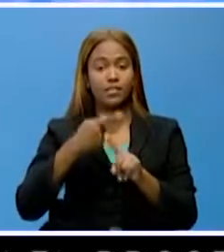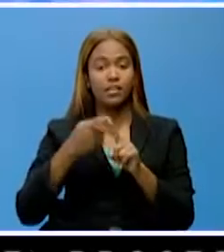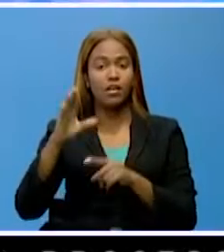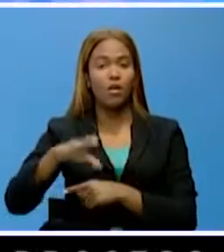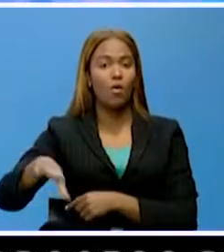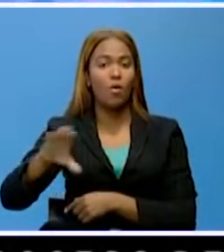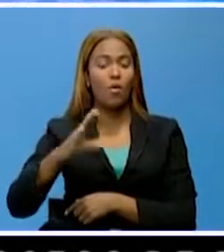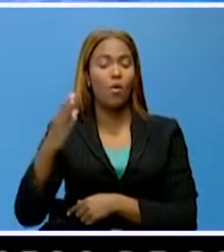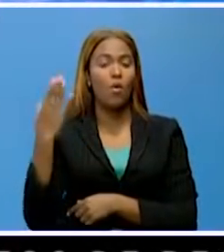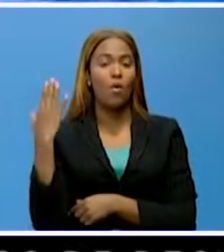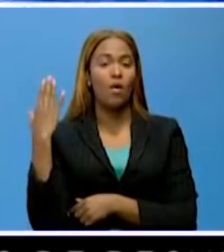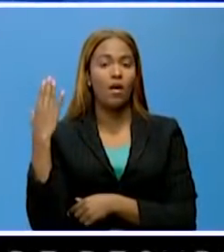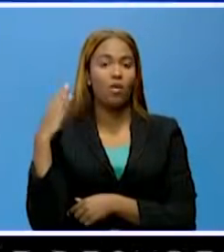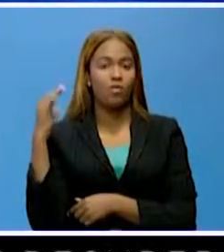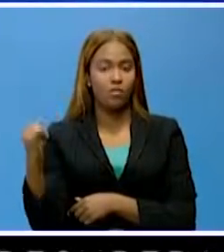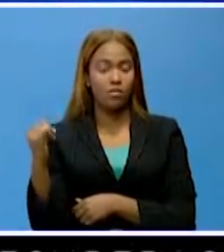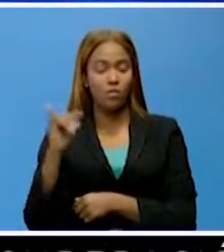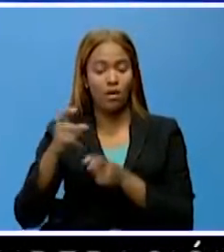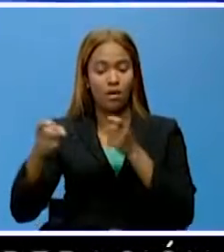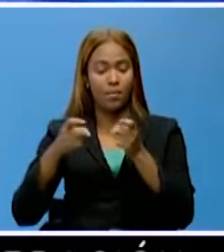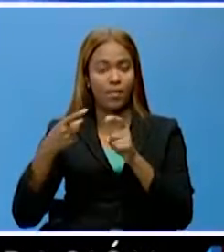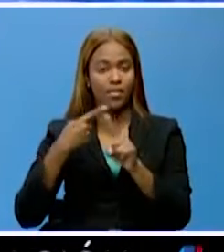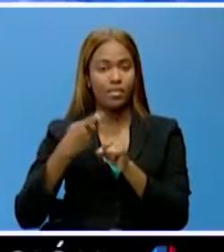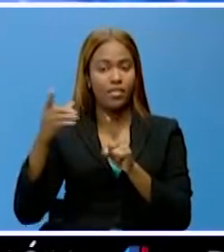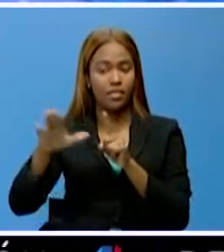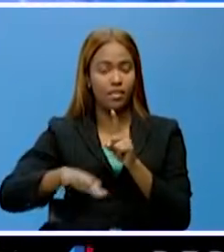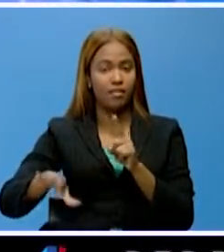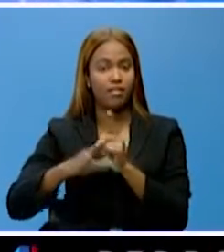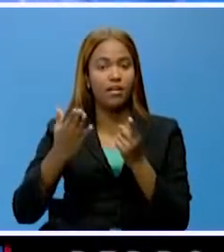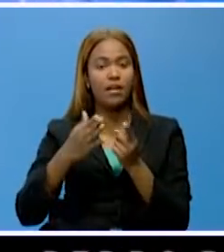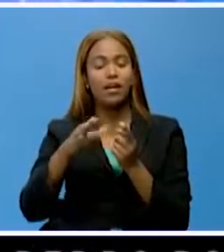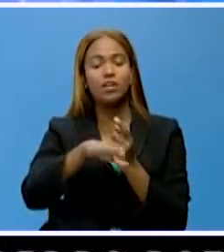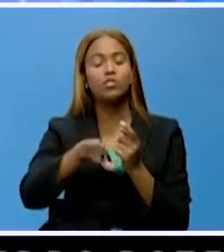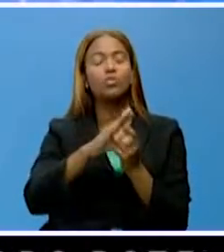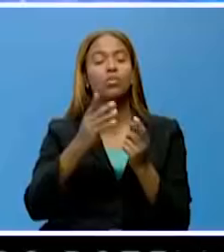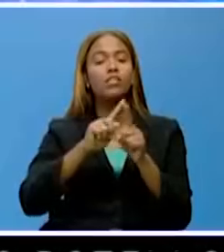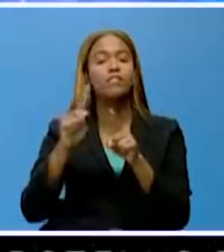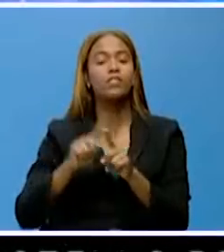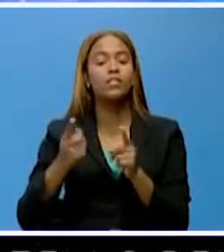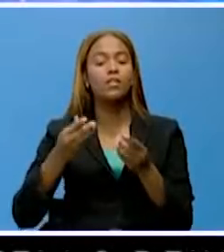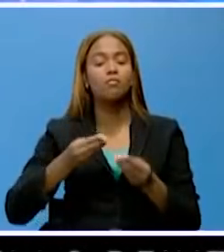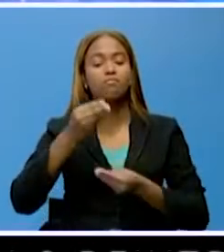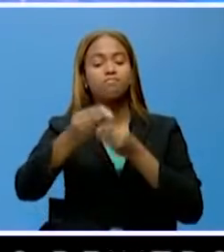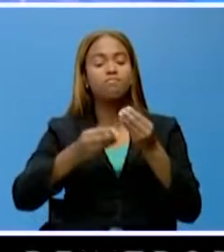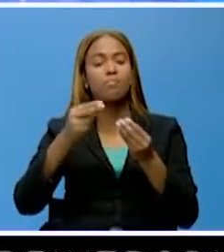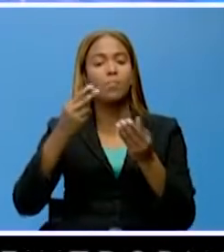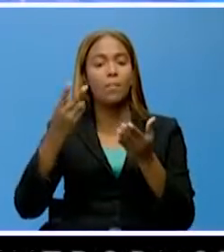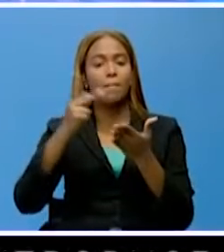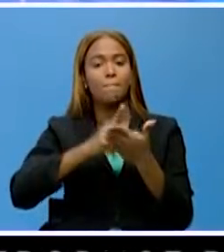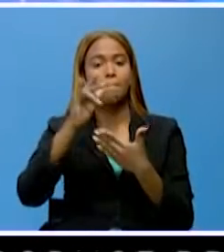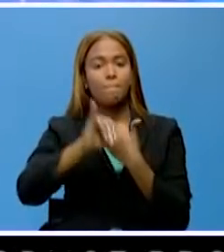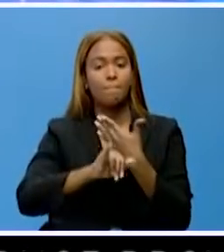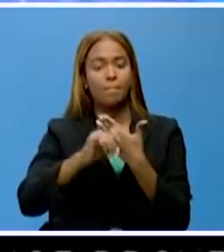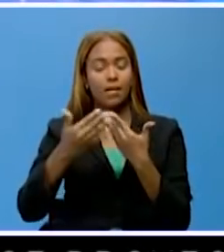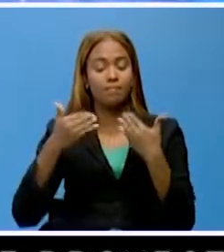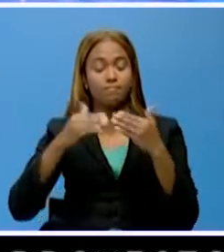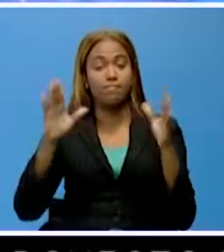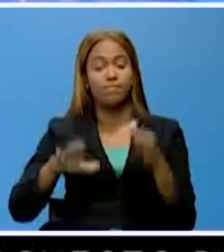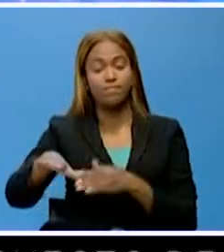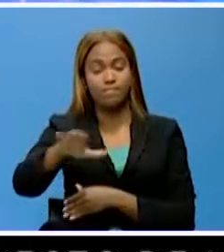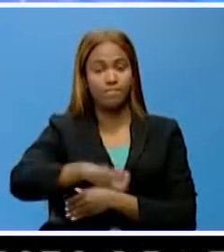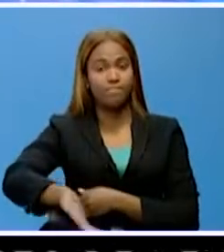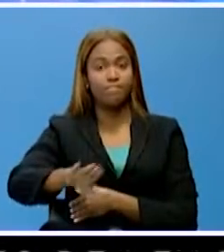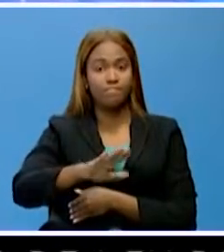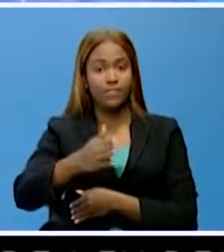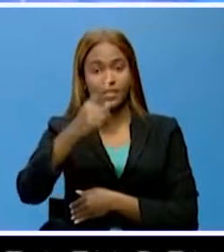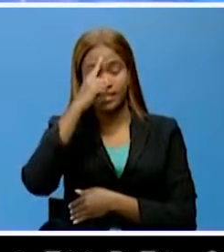Ramírez y que bueno, es administrado por el Fondo Minero de Sánchez Ramírez, es uno de los principales dinamizadores de los proyectos sociales que se desarrollan en esa